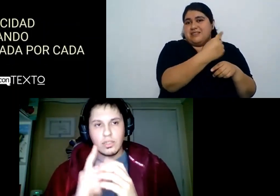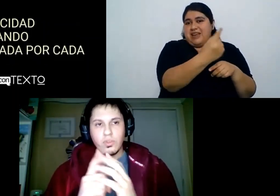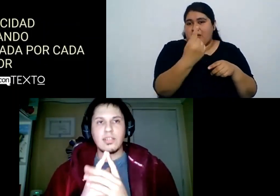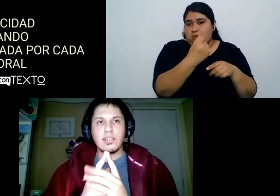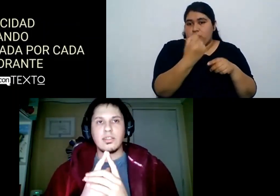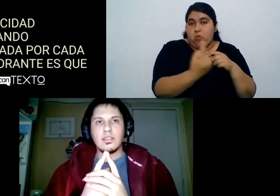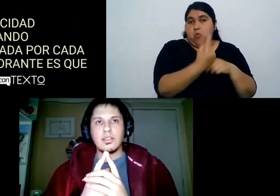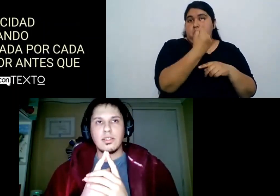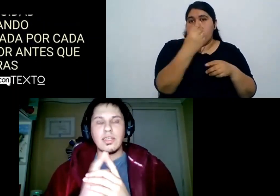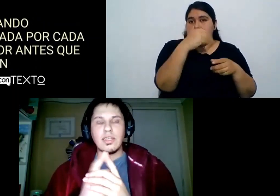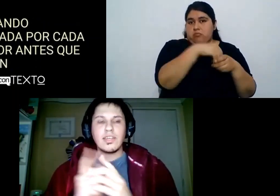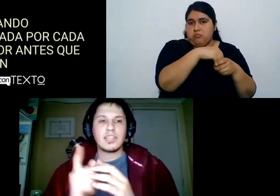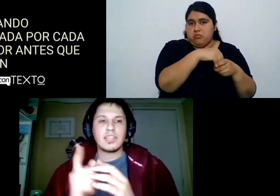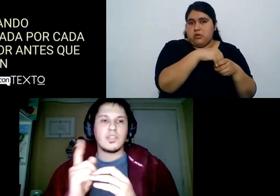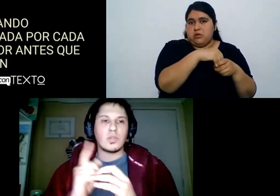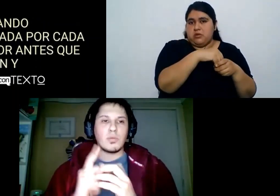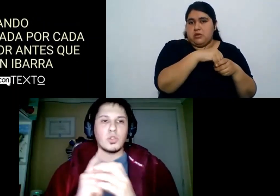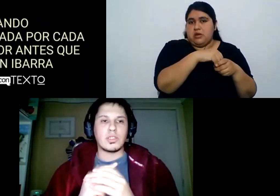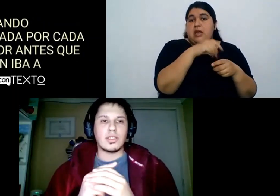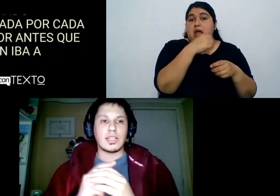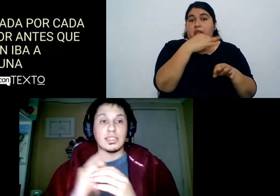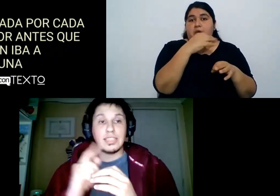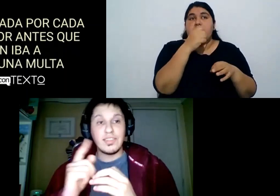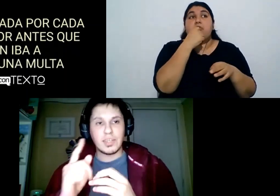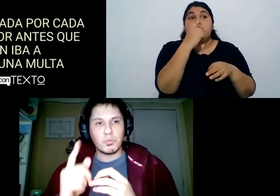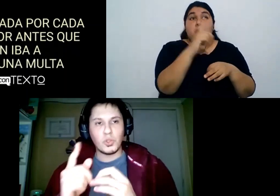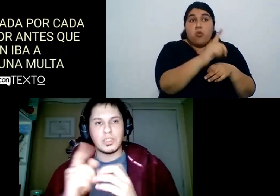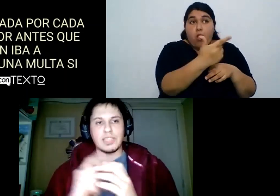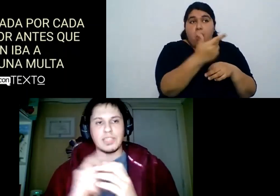laborantes que tuvieran, iba a recibir una multa.